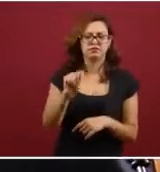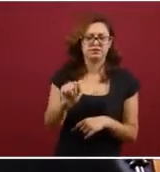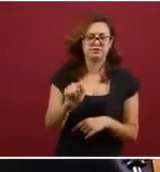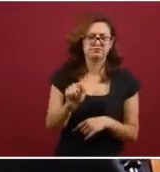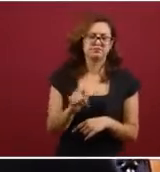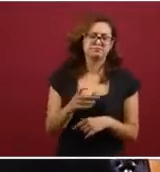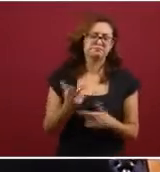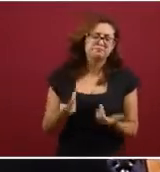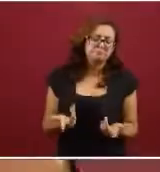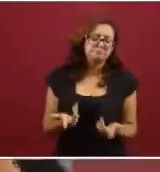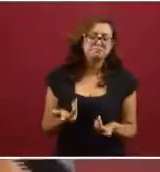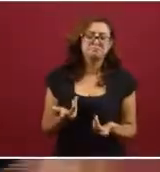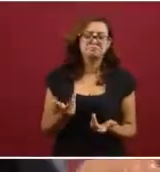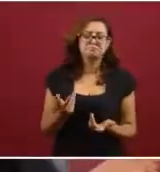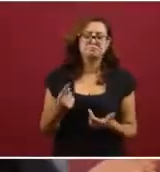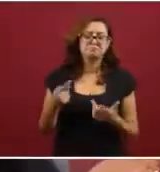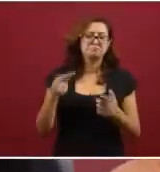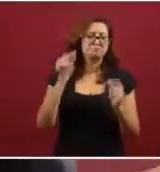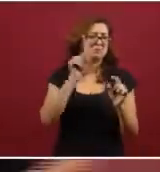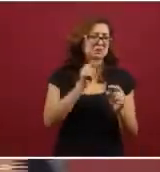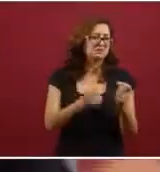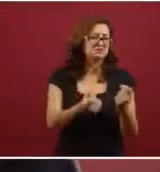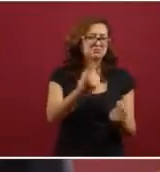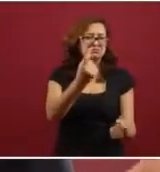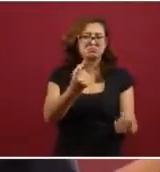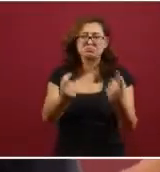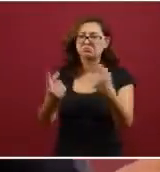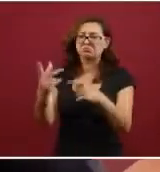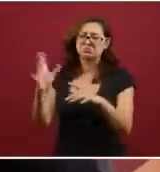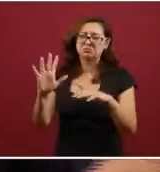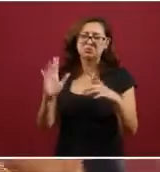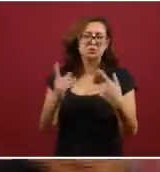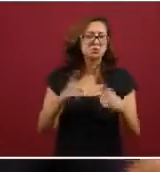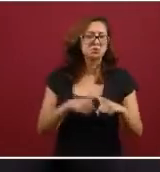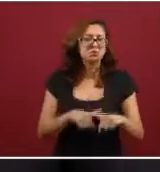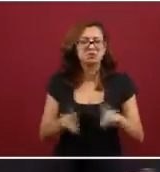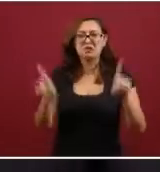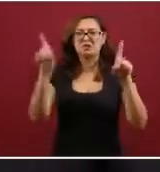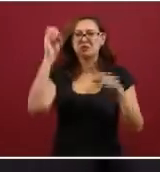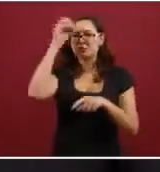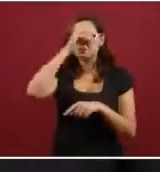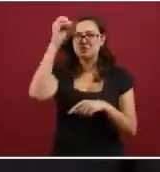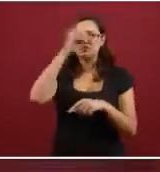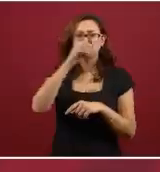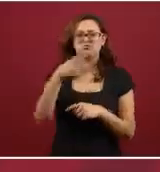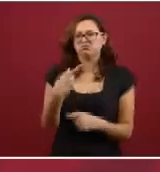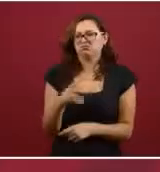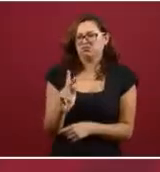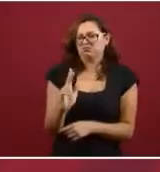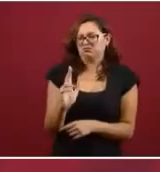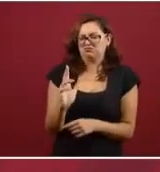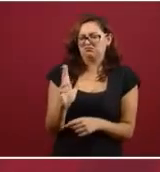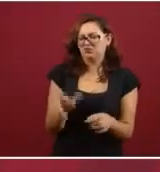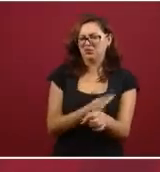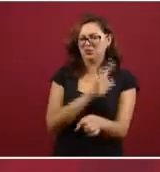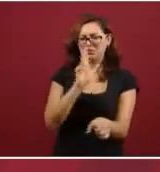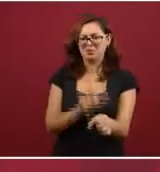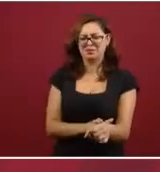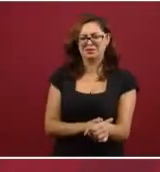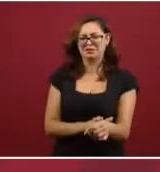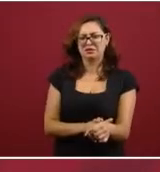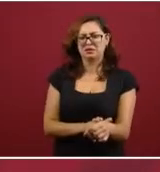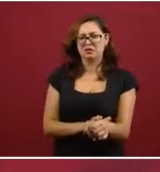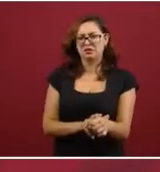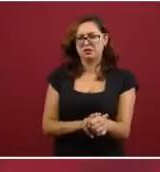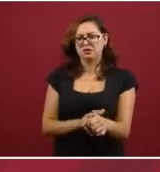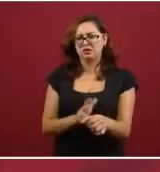general, y pueden haber otras, pero nada extraño, no es